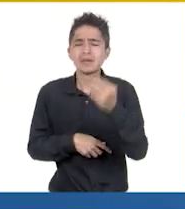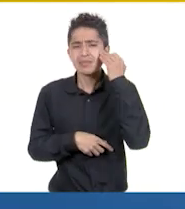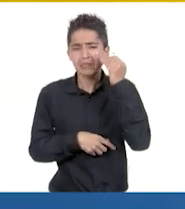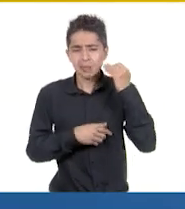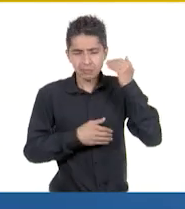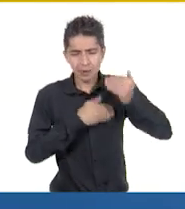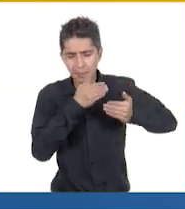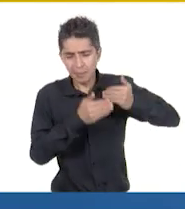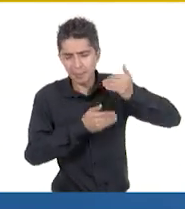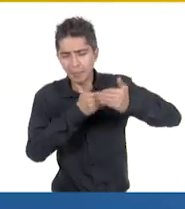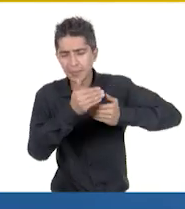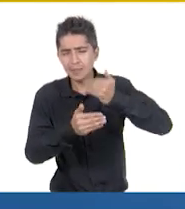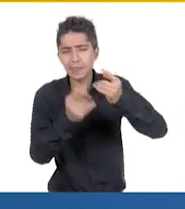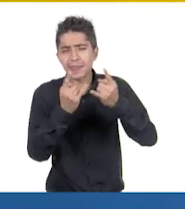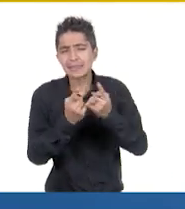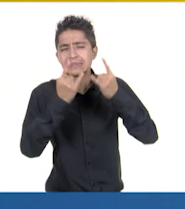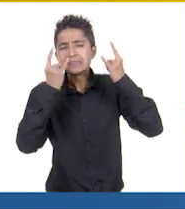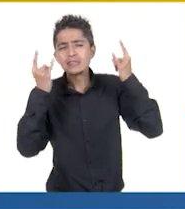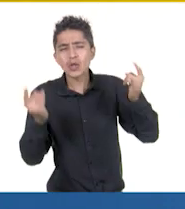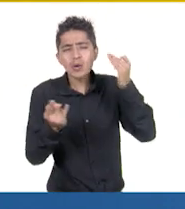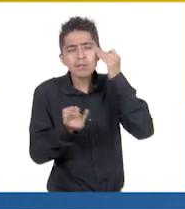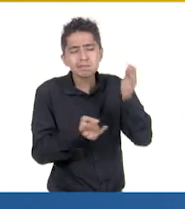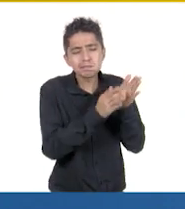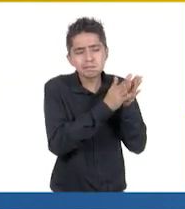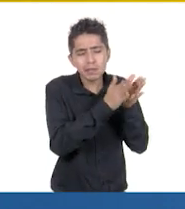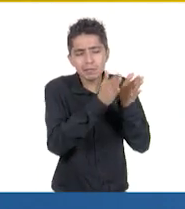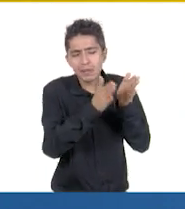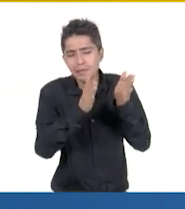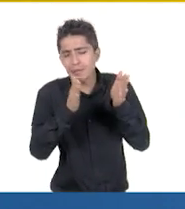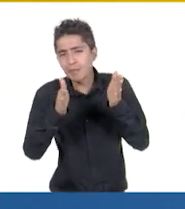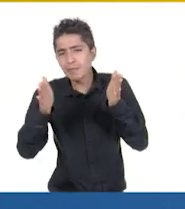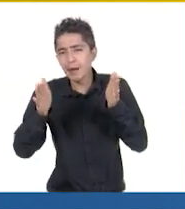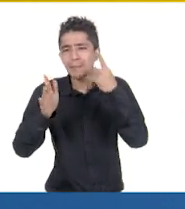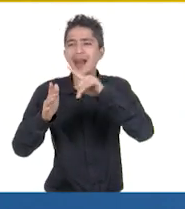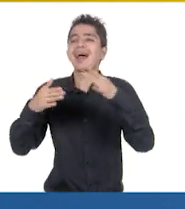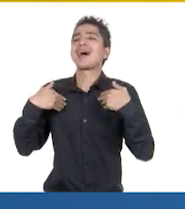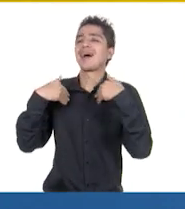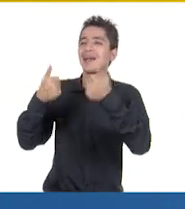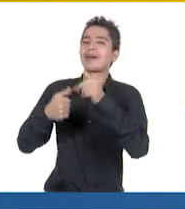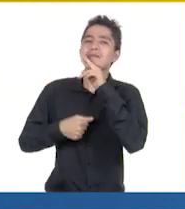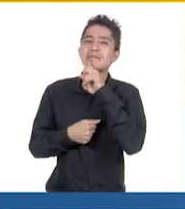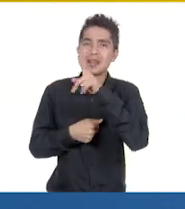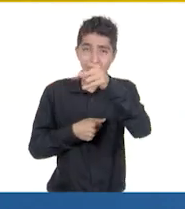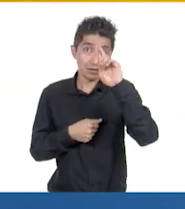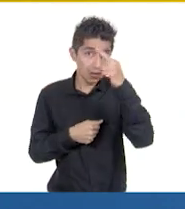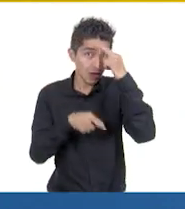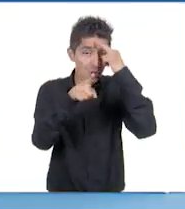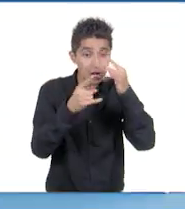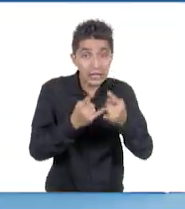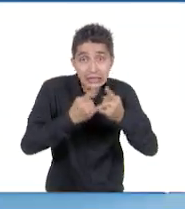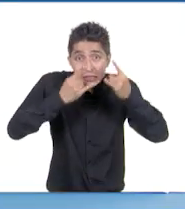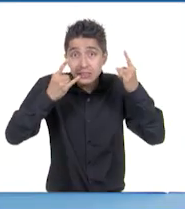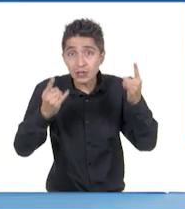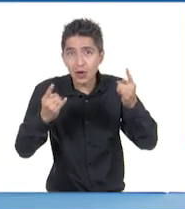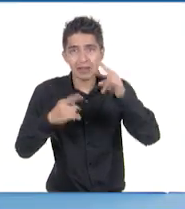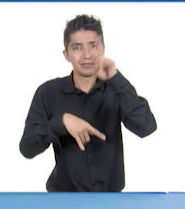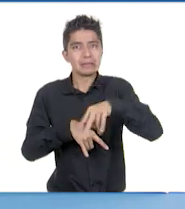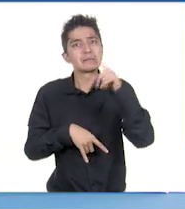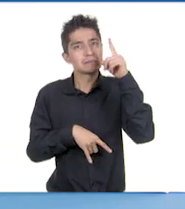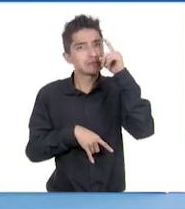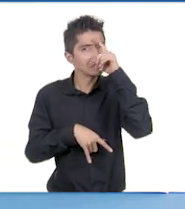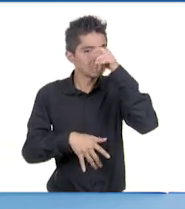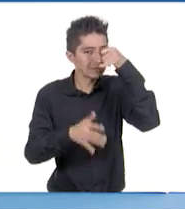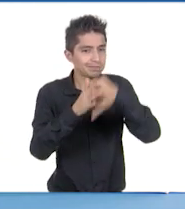de nuestra historia a fin de conocerlas y comprenderlas mejor. Recuerda que los procesos históricos son bastante complejos.